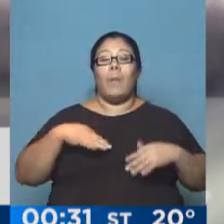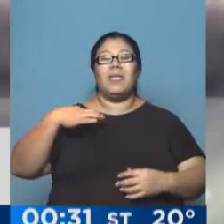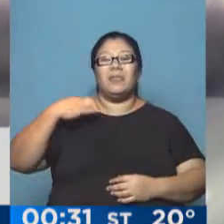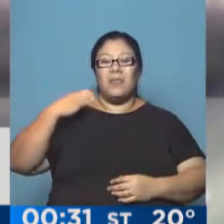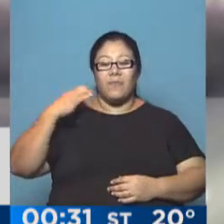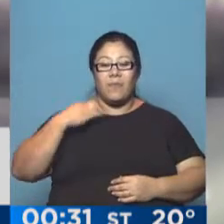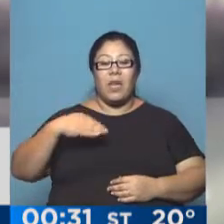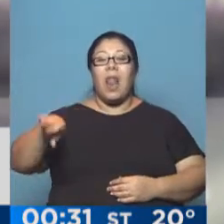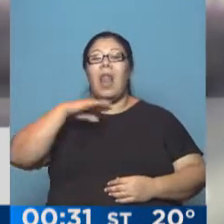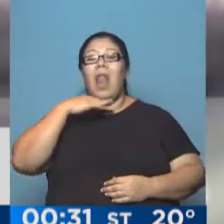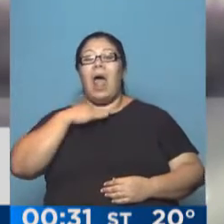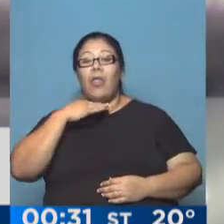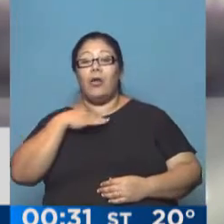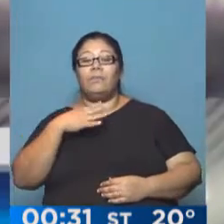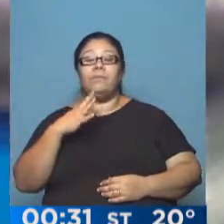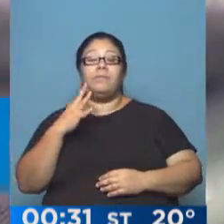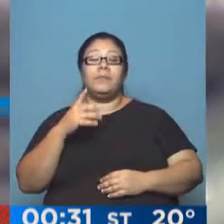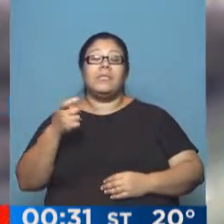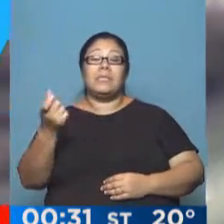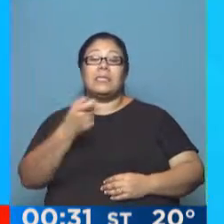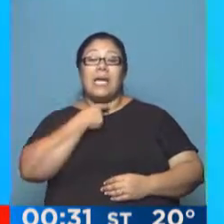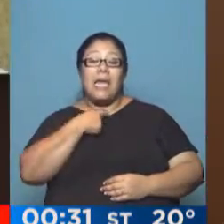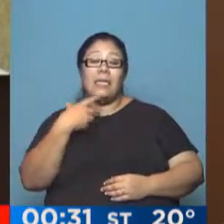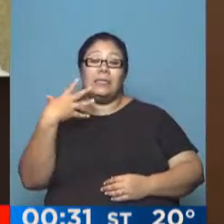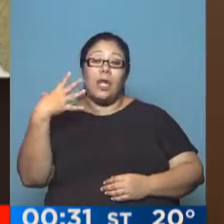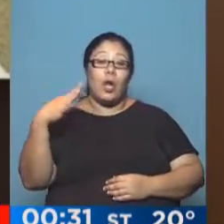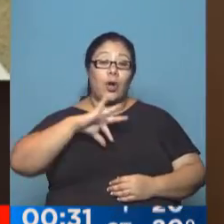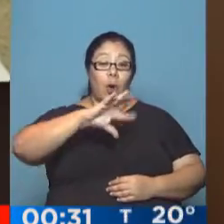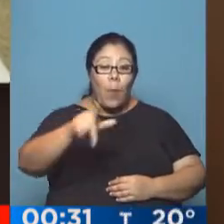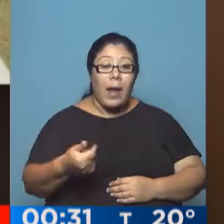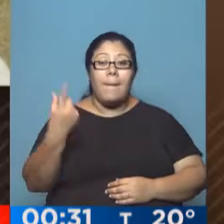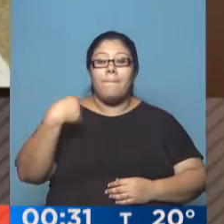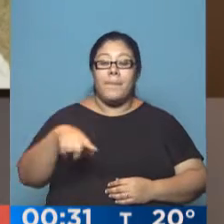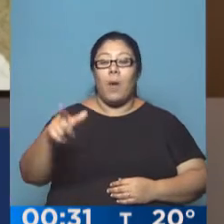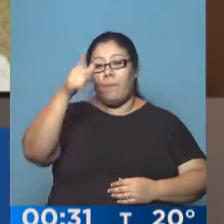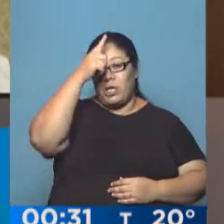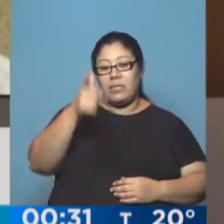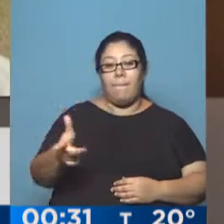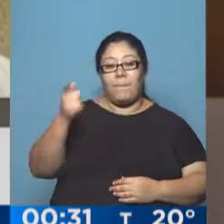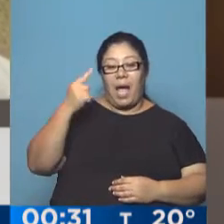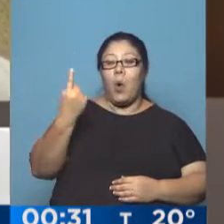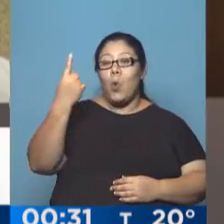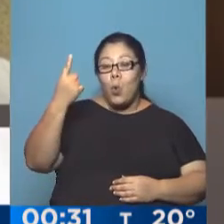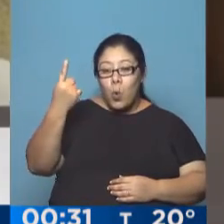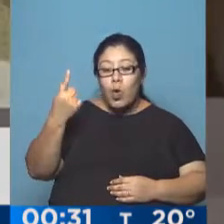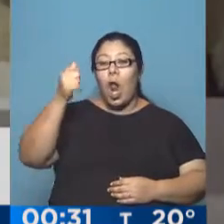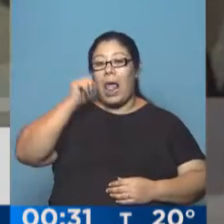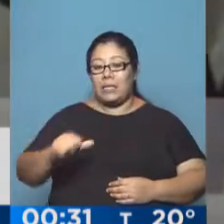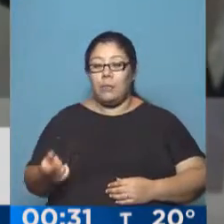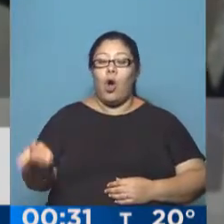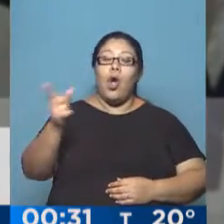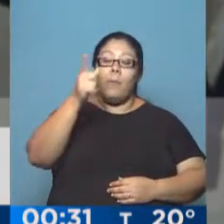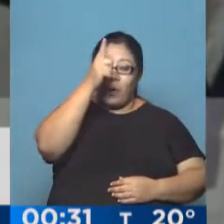dos delincuentes con los que se enfrentó, hiriendo a uno de ellos. Primera sentencia por femicidio en el Chaco. La